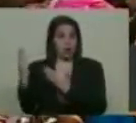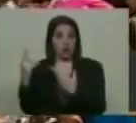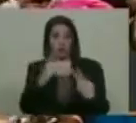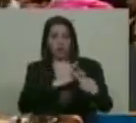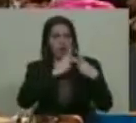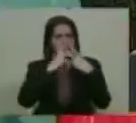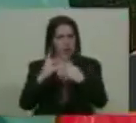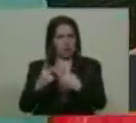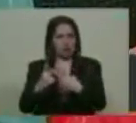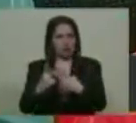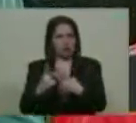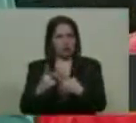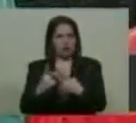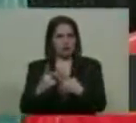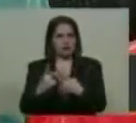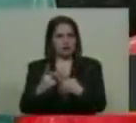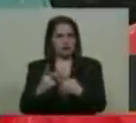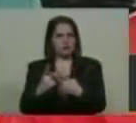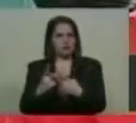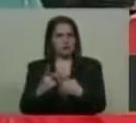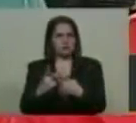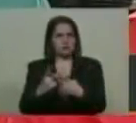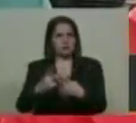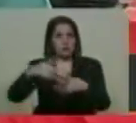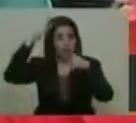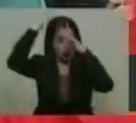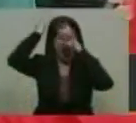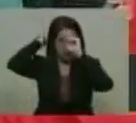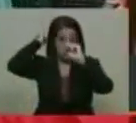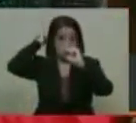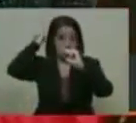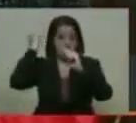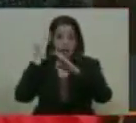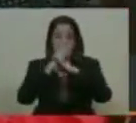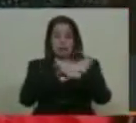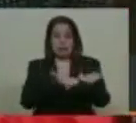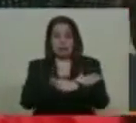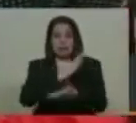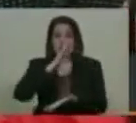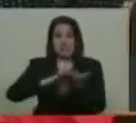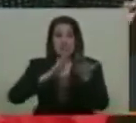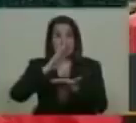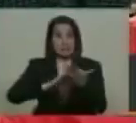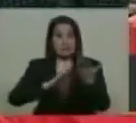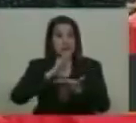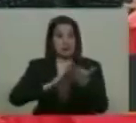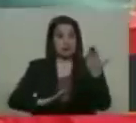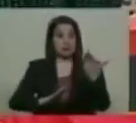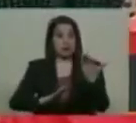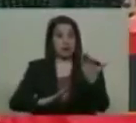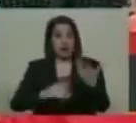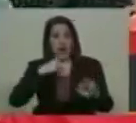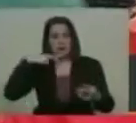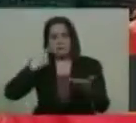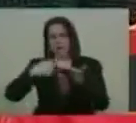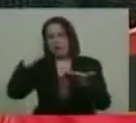valiente. Cuando era canciller se iba, mira, pa, a decirle su